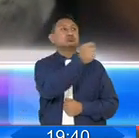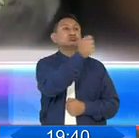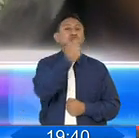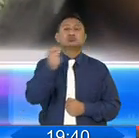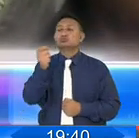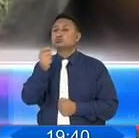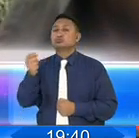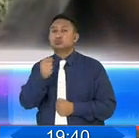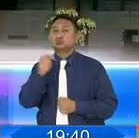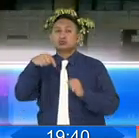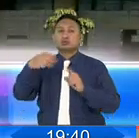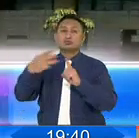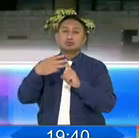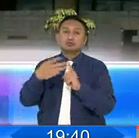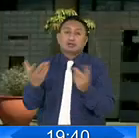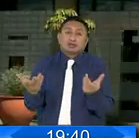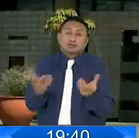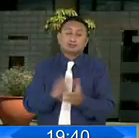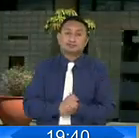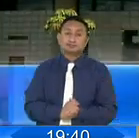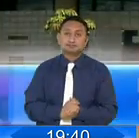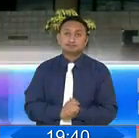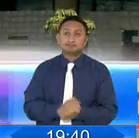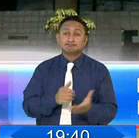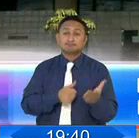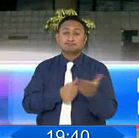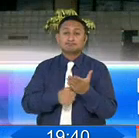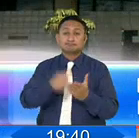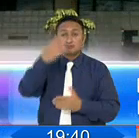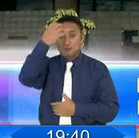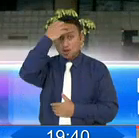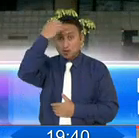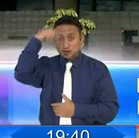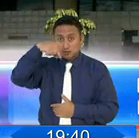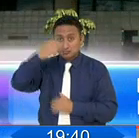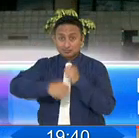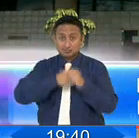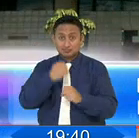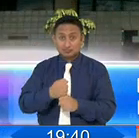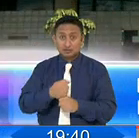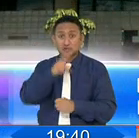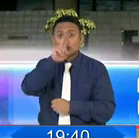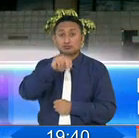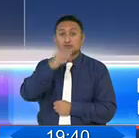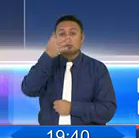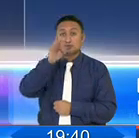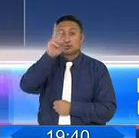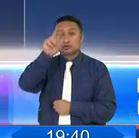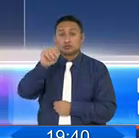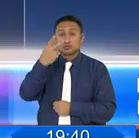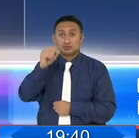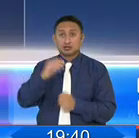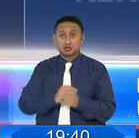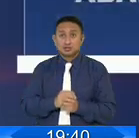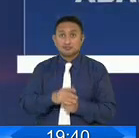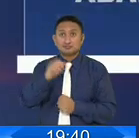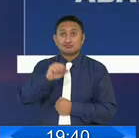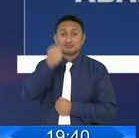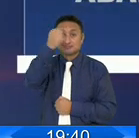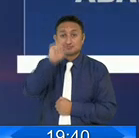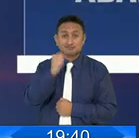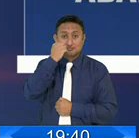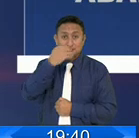para hacernos los deberes. Desde el Ministerio de Educación se informa que en el año lectivo 2019-2020 en el régimen Sierra